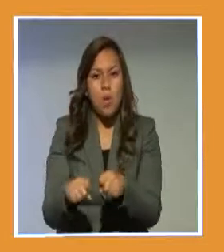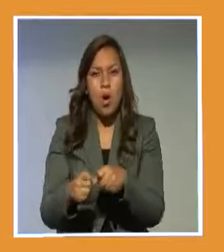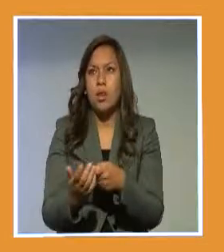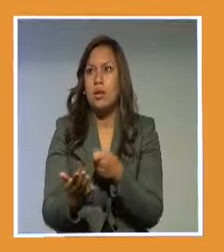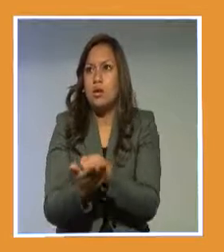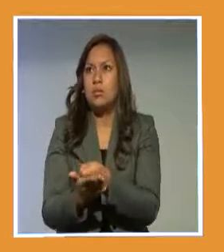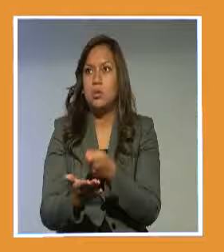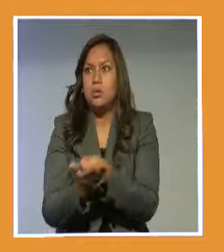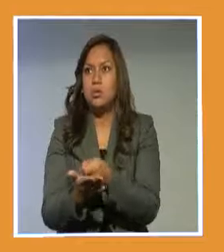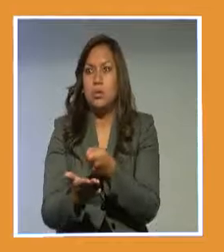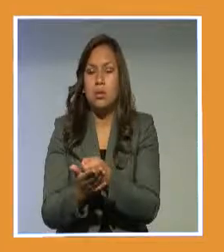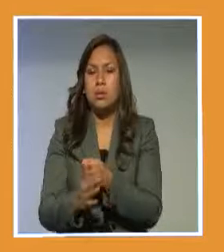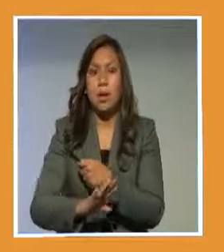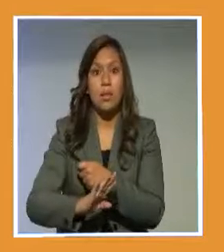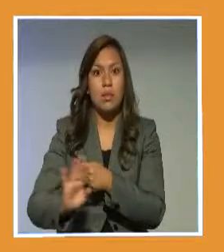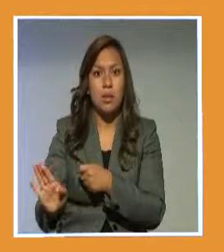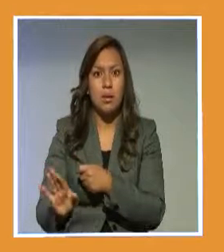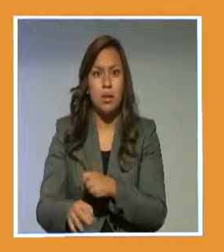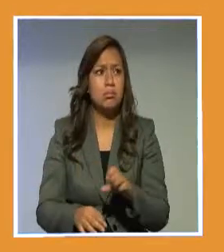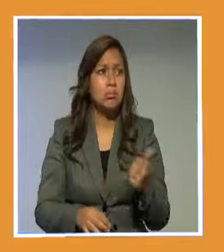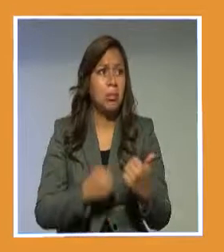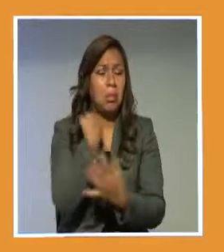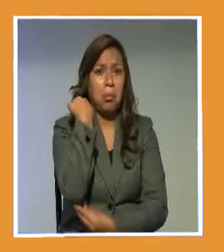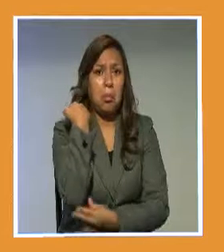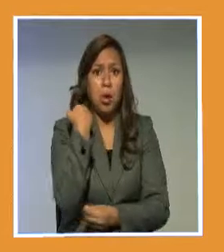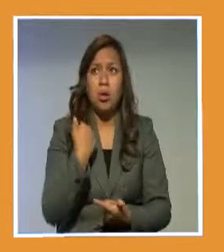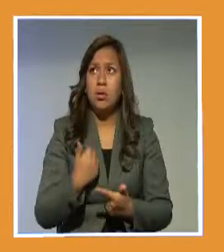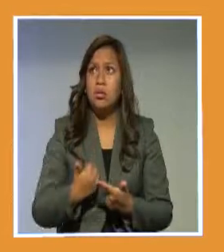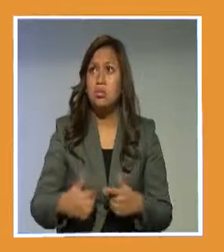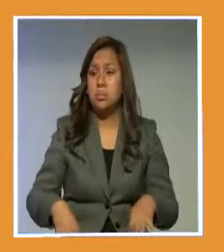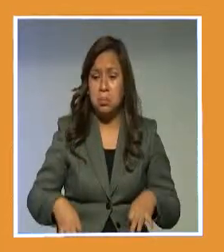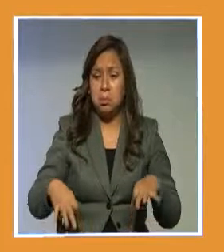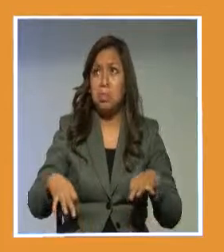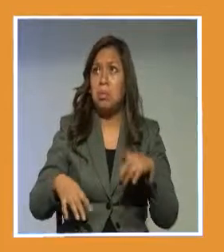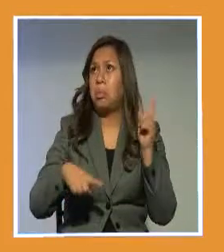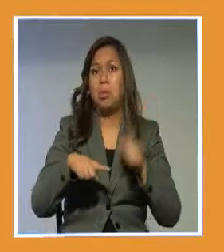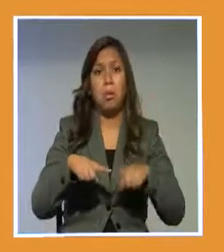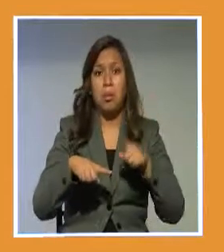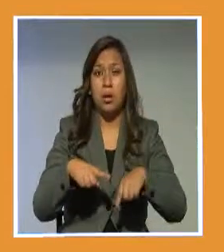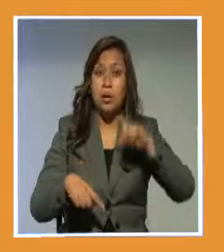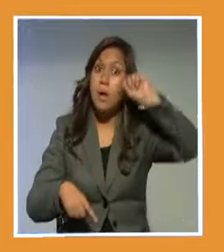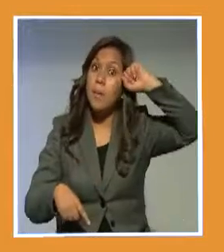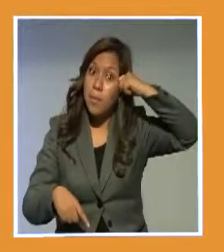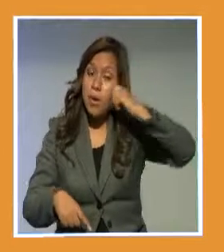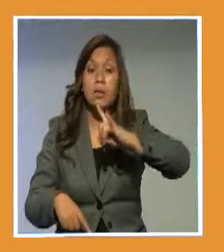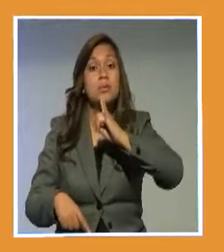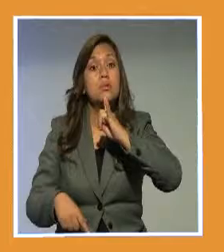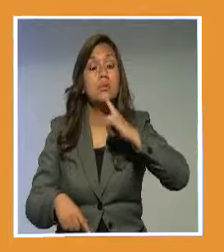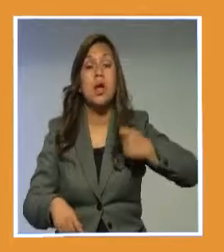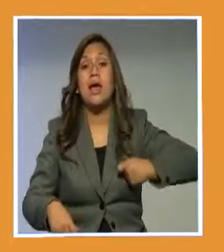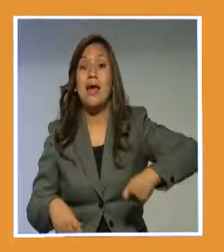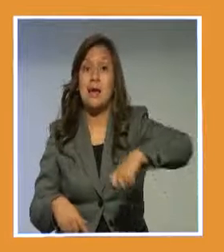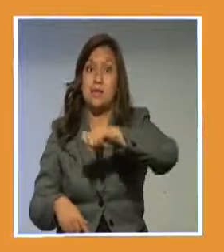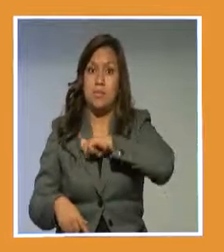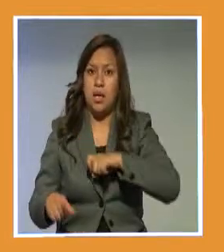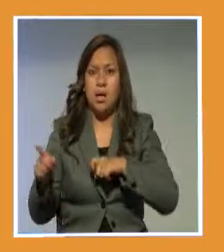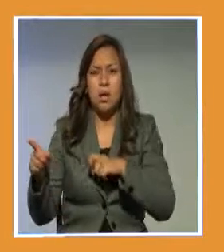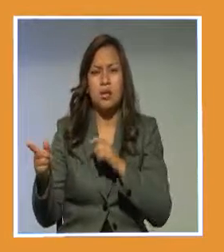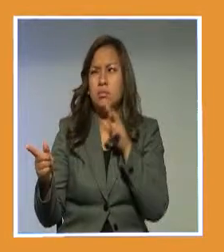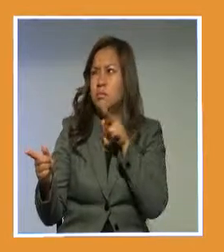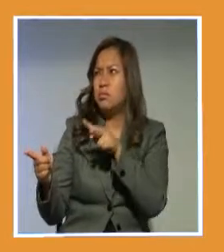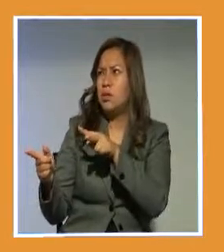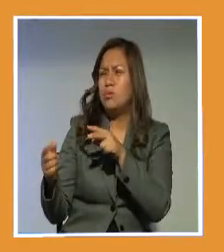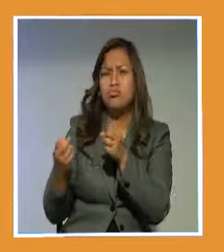de vivienda. Recordemos qué fue lo que pasó justamente en Estados Unidos y en España. qué dolor causaron. Muchísimos de nuestros